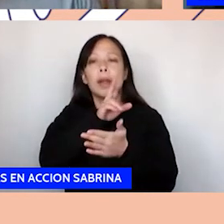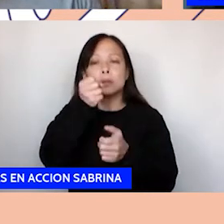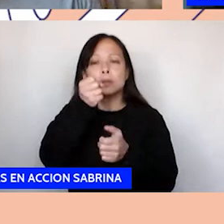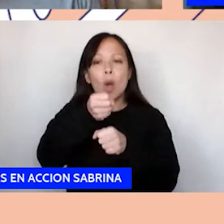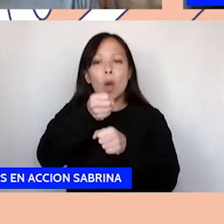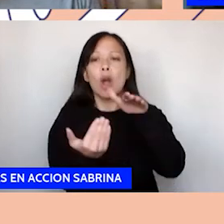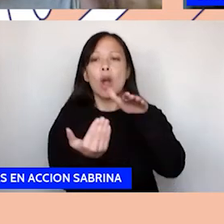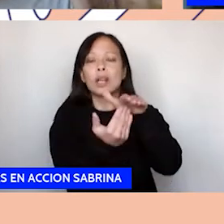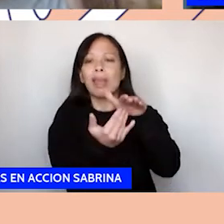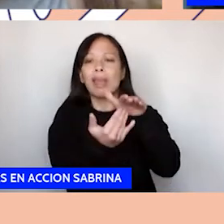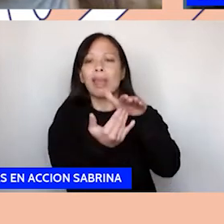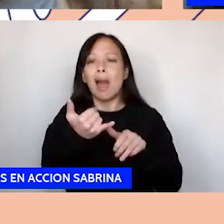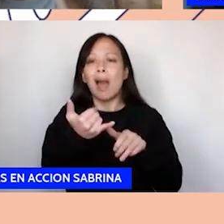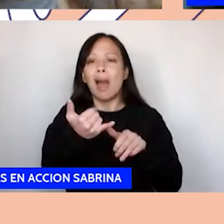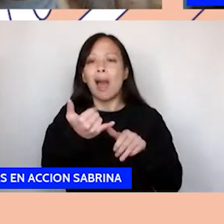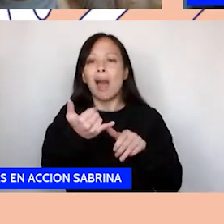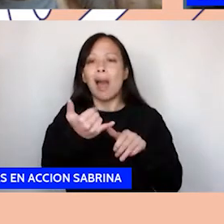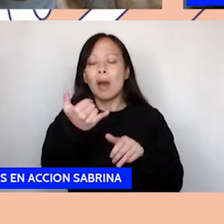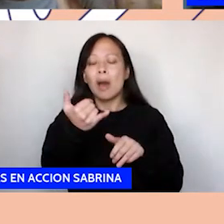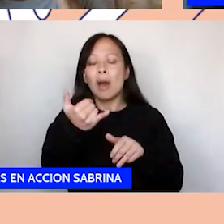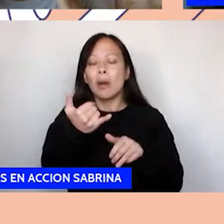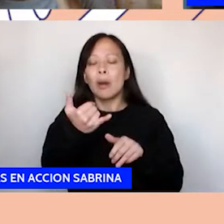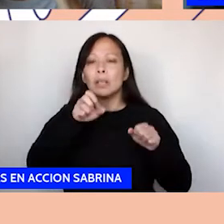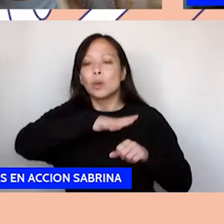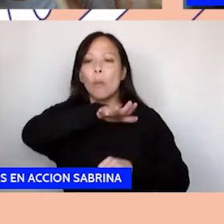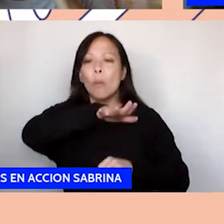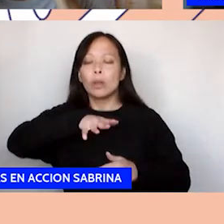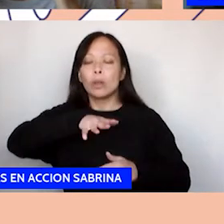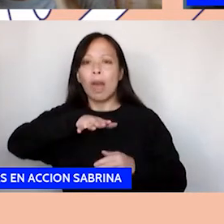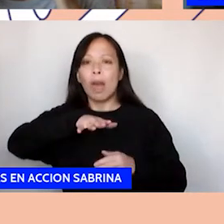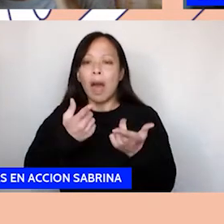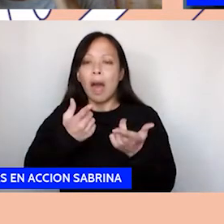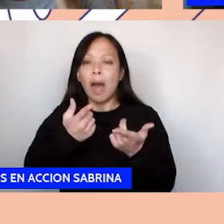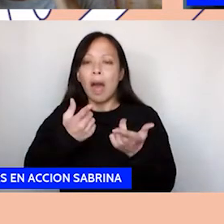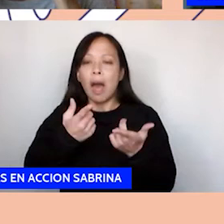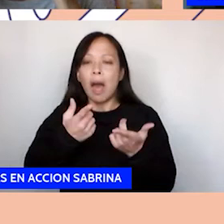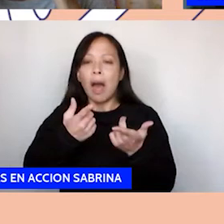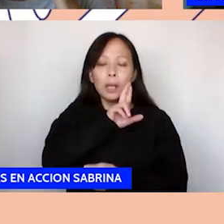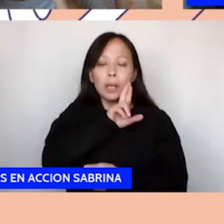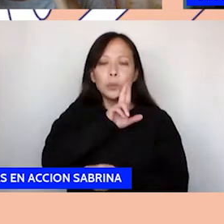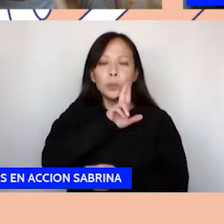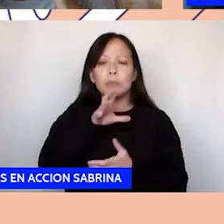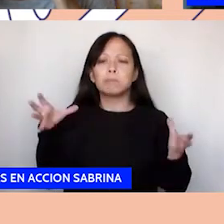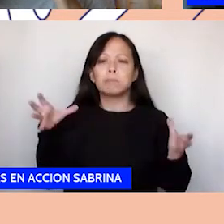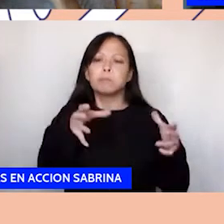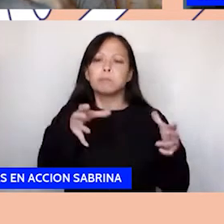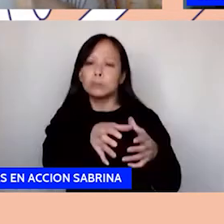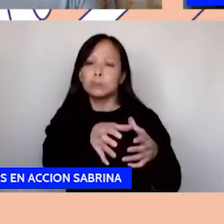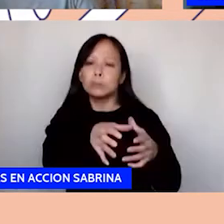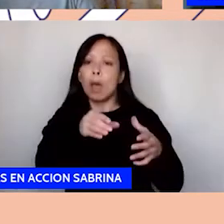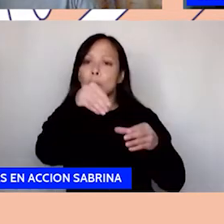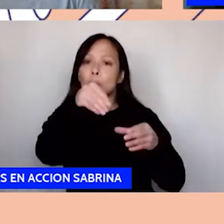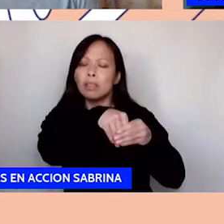juntemos y no solamente mujeres, ¿no? Que eso es algo que me gustaría aclarar. Si bien son comunidades de mujeres en tecnología, no implica